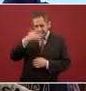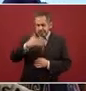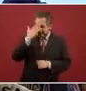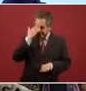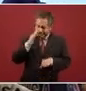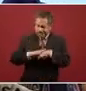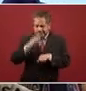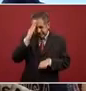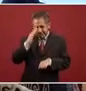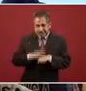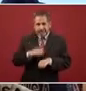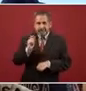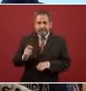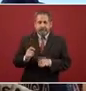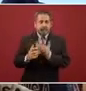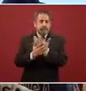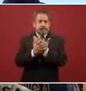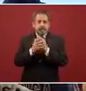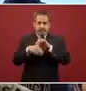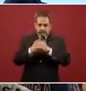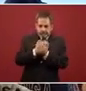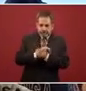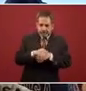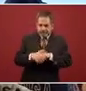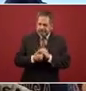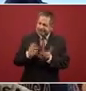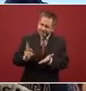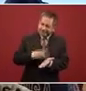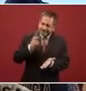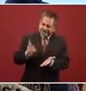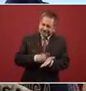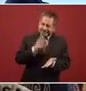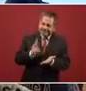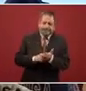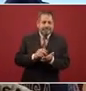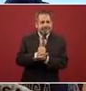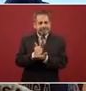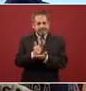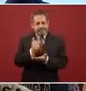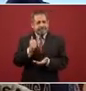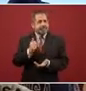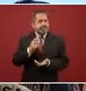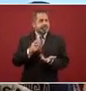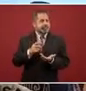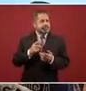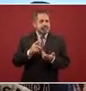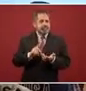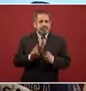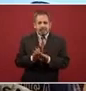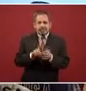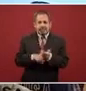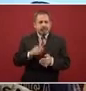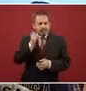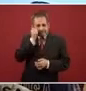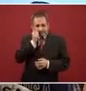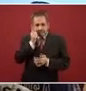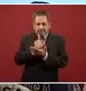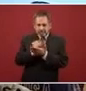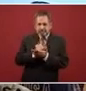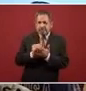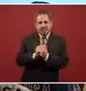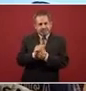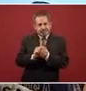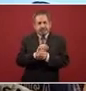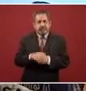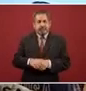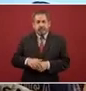siempre presentes. Lavarse las manos repetidamente con agua y jabón, 20, 30 veces al día. Evitar